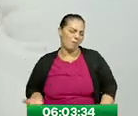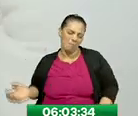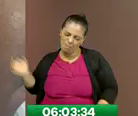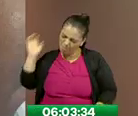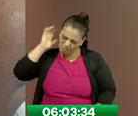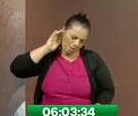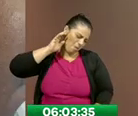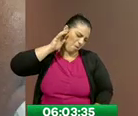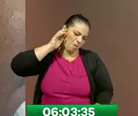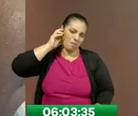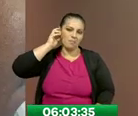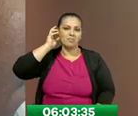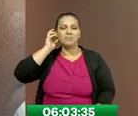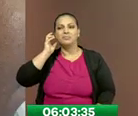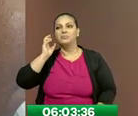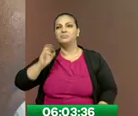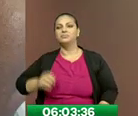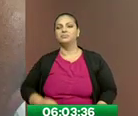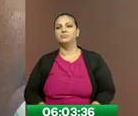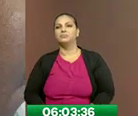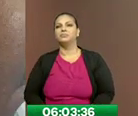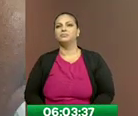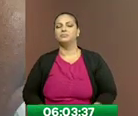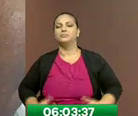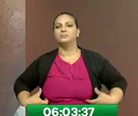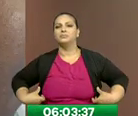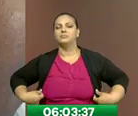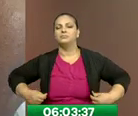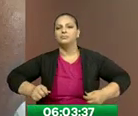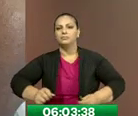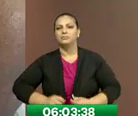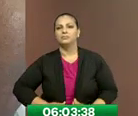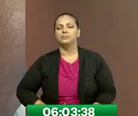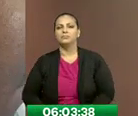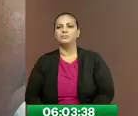ahorita y me traje al clínico voy aquí y lo traje a mejor unos puntos.